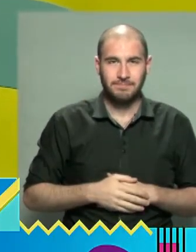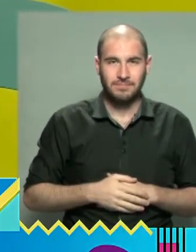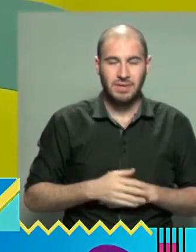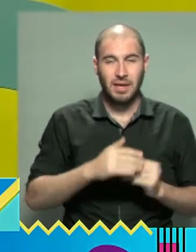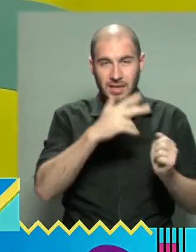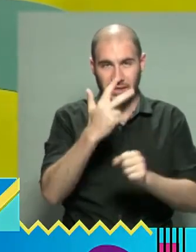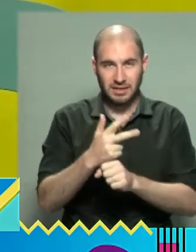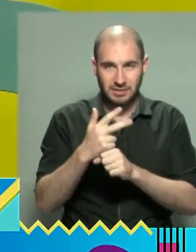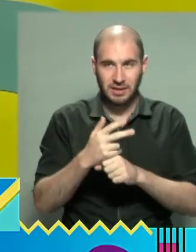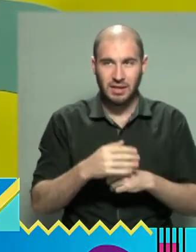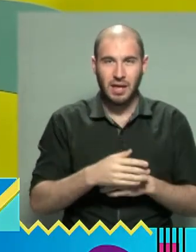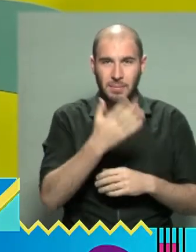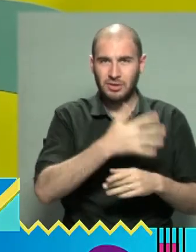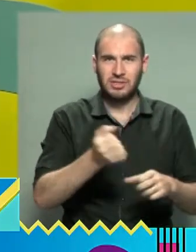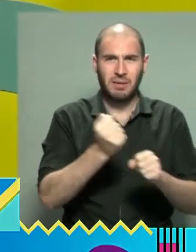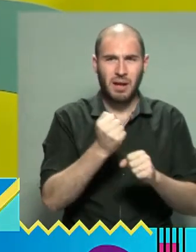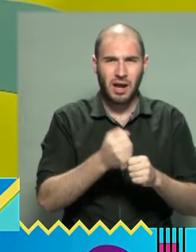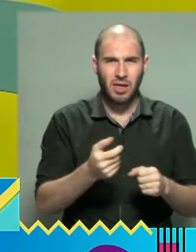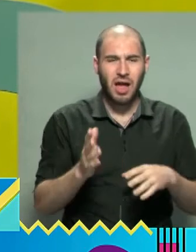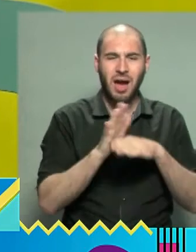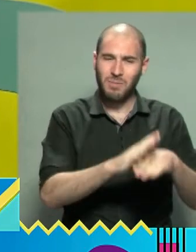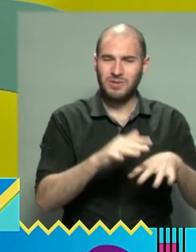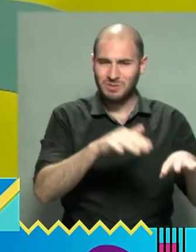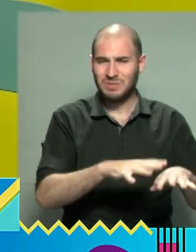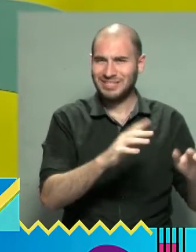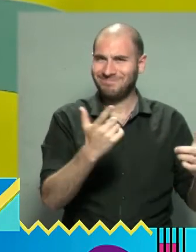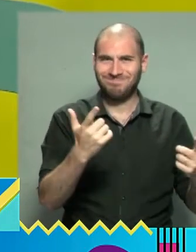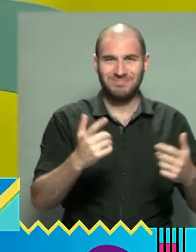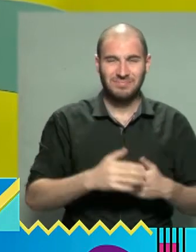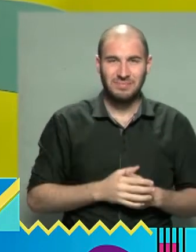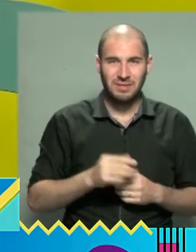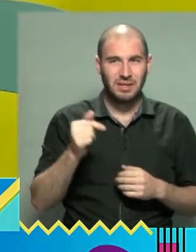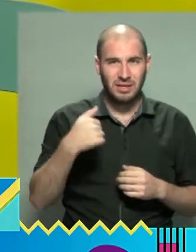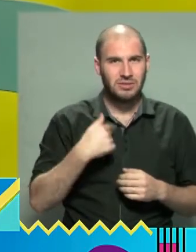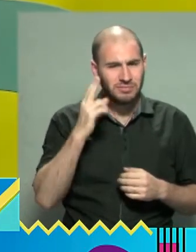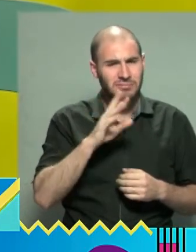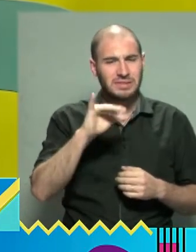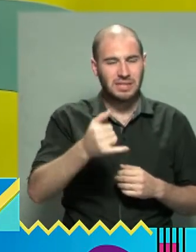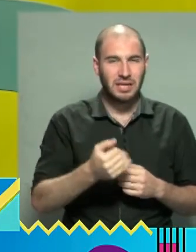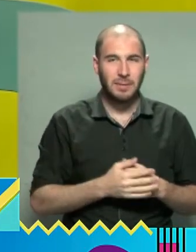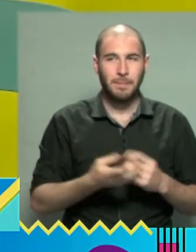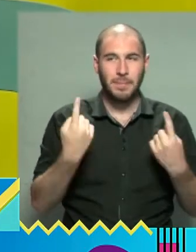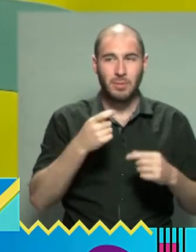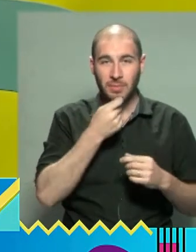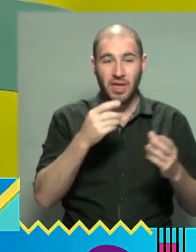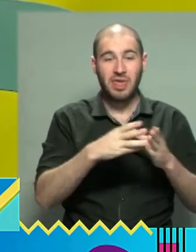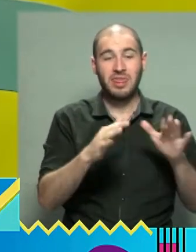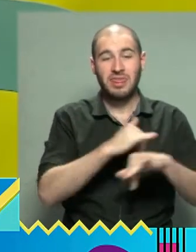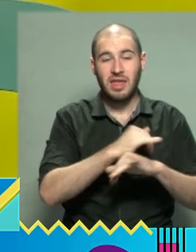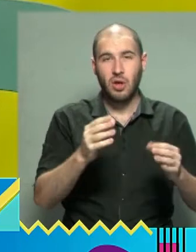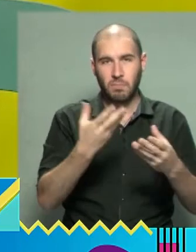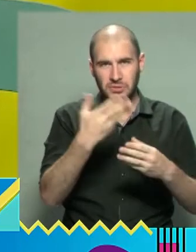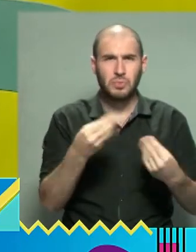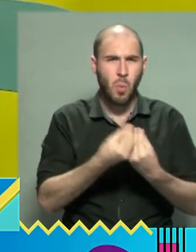Y lo tercero, no veía a muchos trabajadores acompañando la marcha realmente. Eso sí me tocaba verlo, pero sí me tocaba ver que en el diario decía que hay un montón